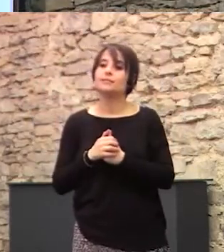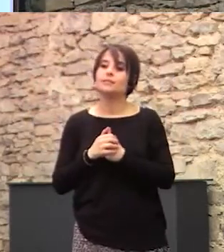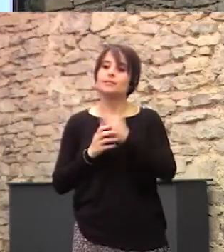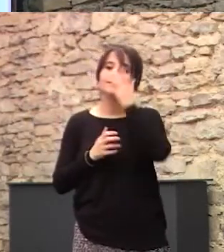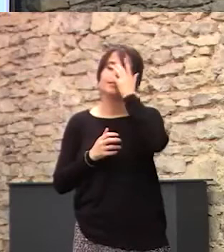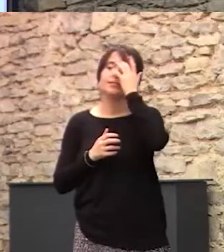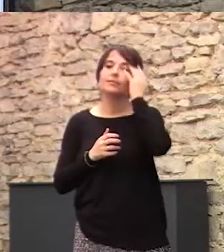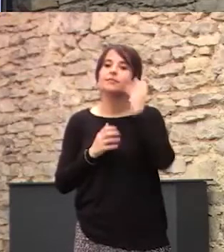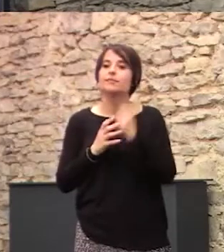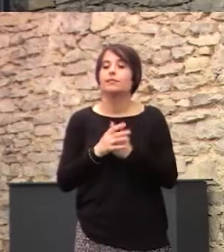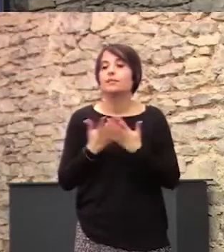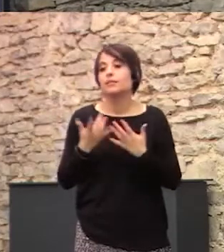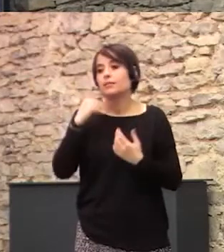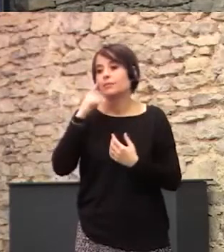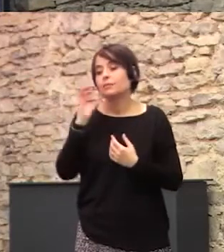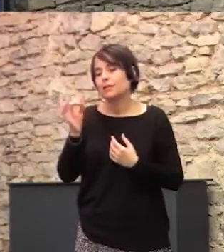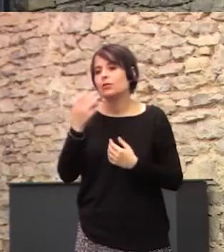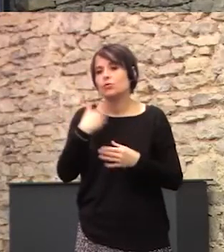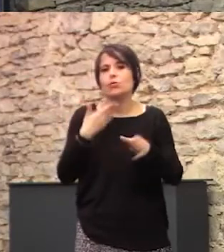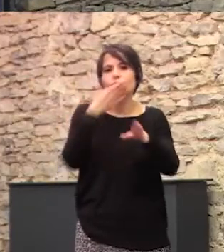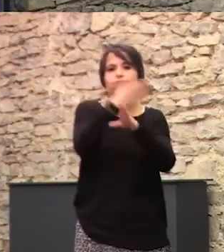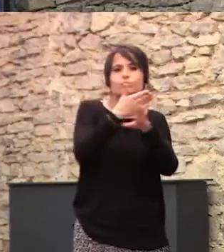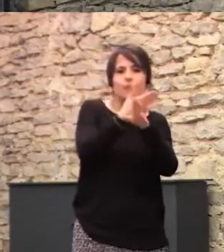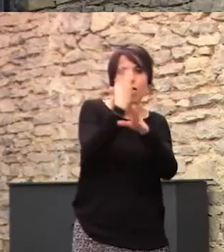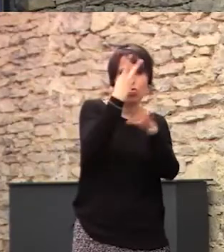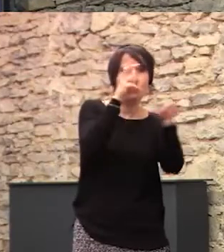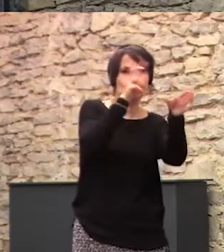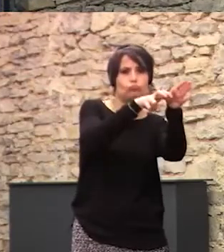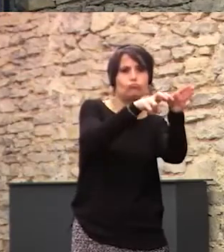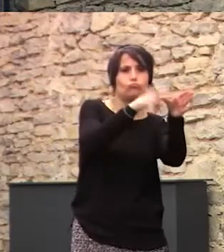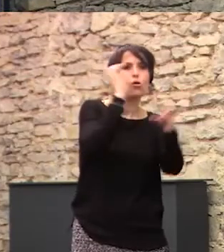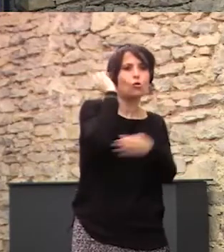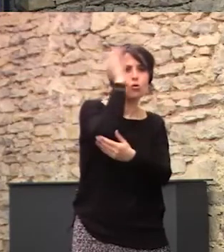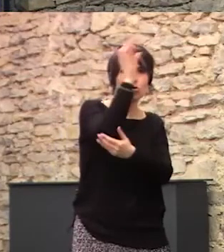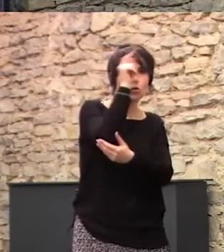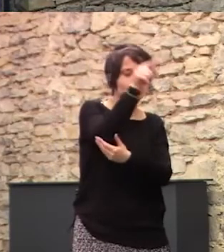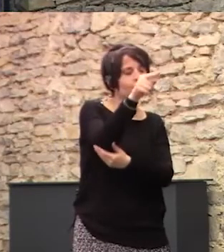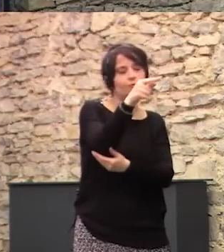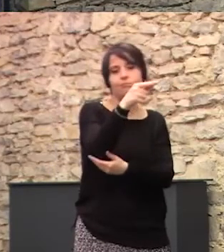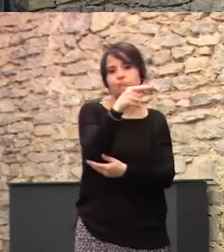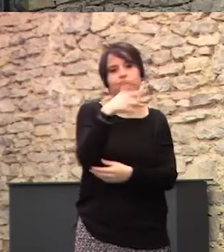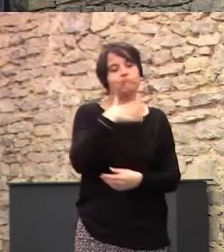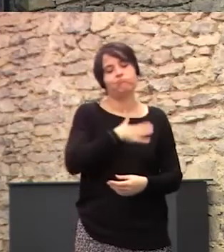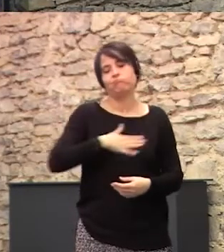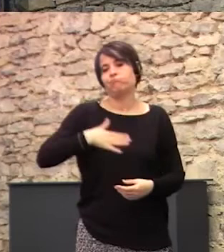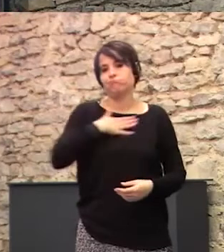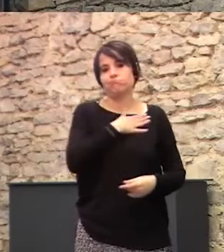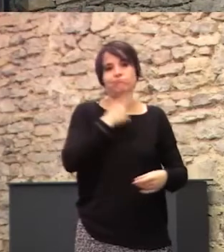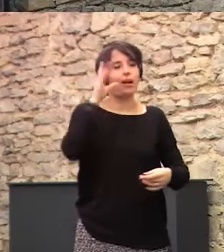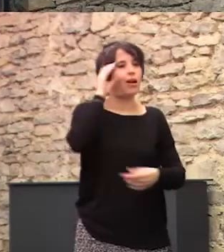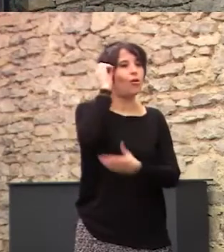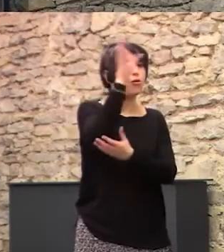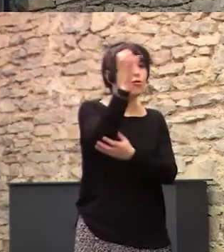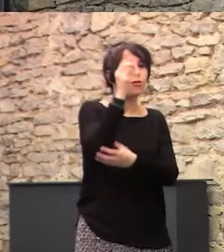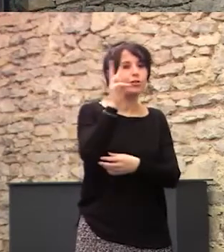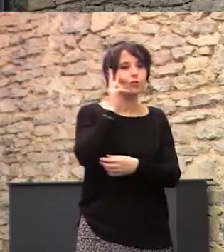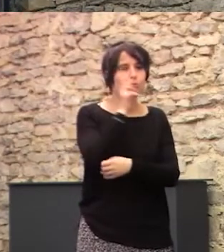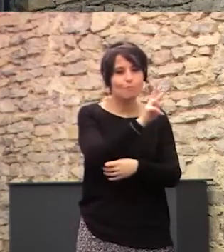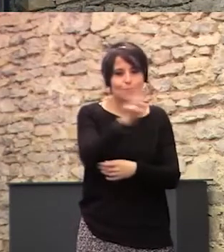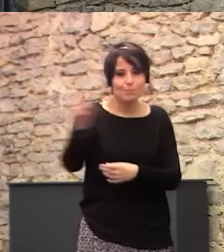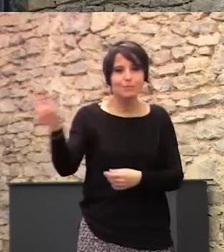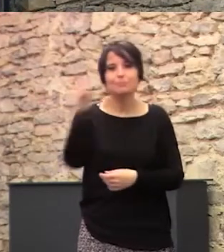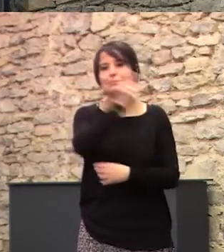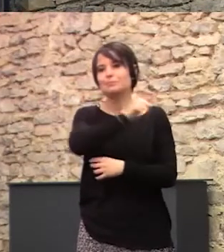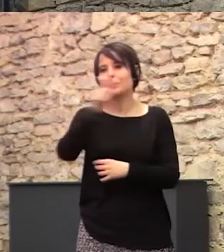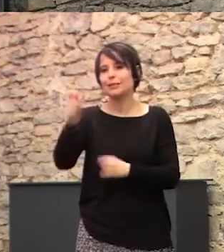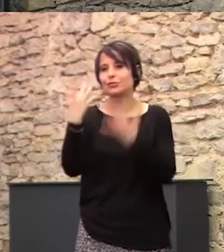Y la verdad es que yo asistí a dos de ellos y la verdad es que fue una gozada personalmente, o sea, encontrar a tantas